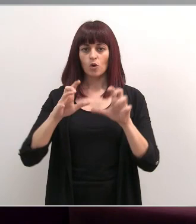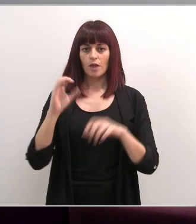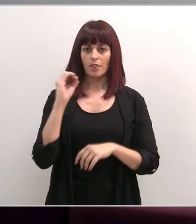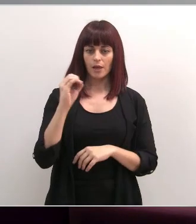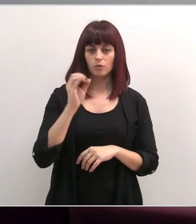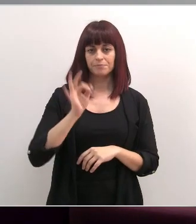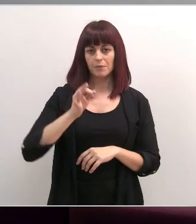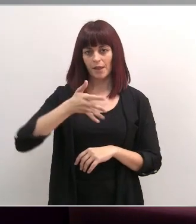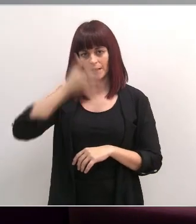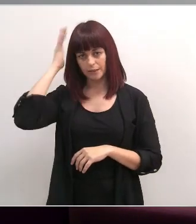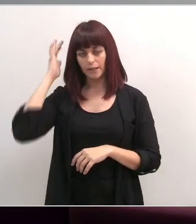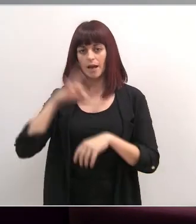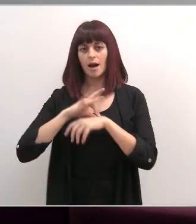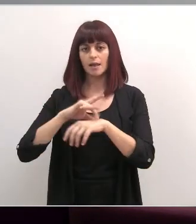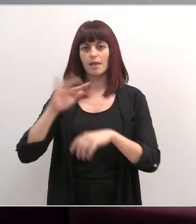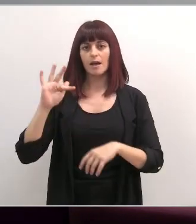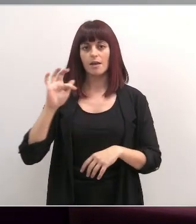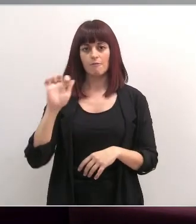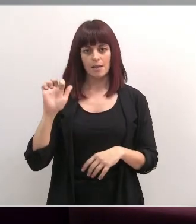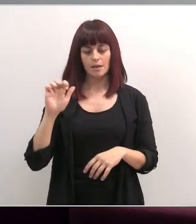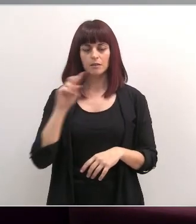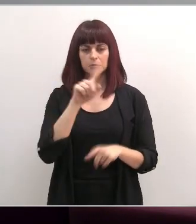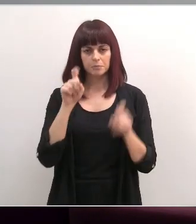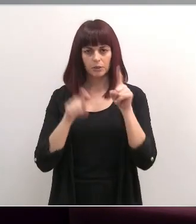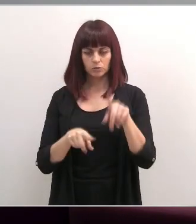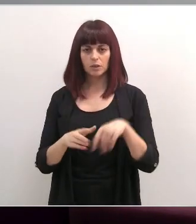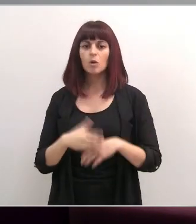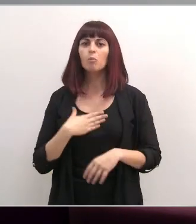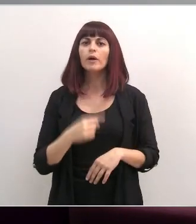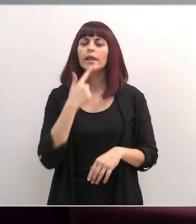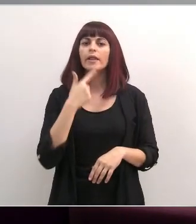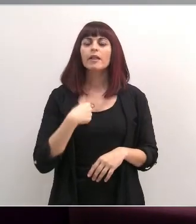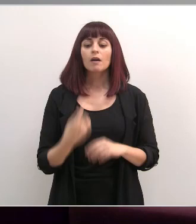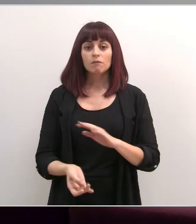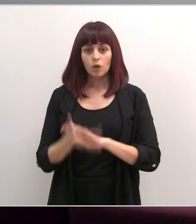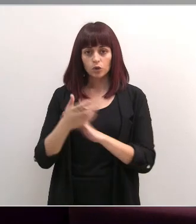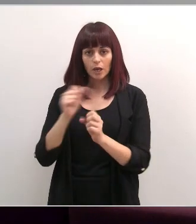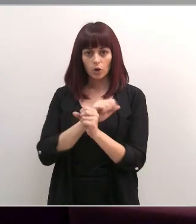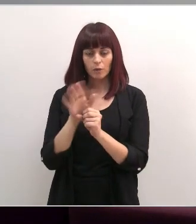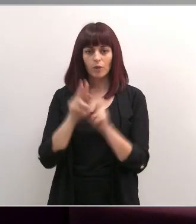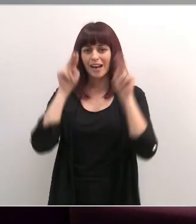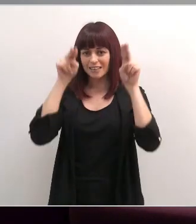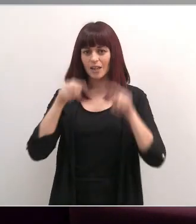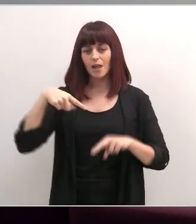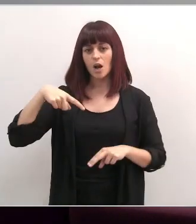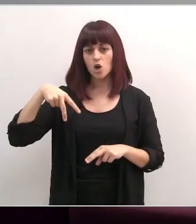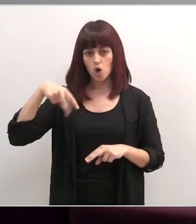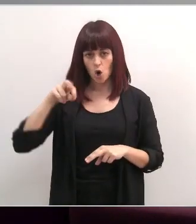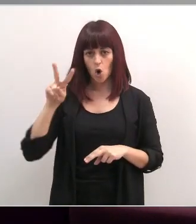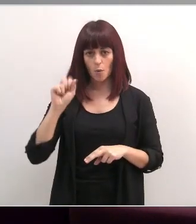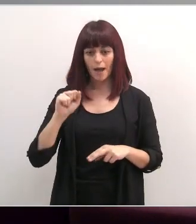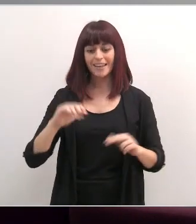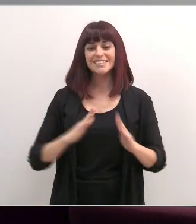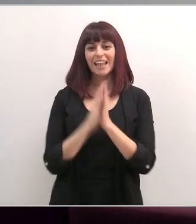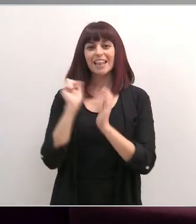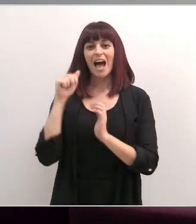de Cartagena y la agencia EFE preguntan si puede informar sobre un brote de coronavirus en la residencia Nova de Santa Ana en Cartagena. ¿Cuántos